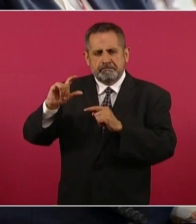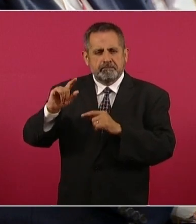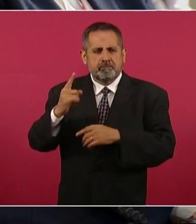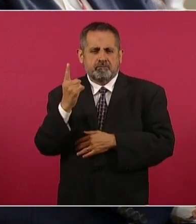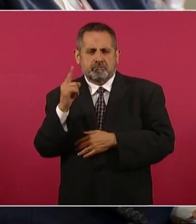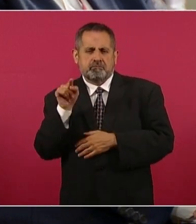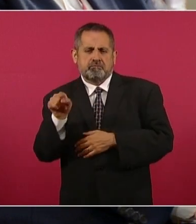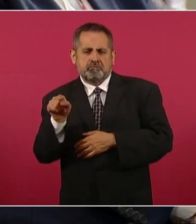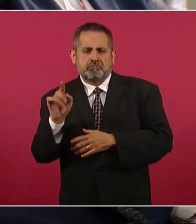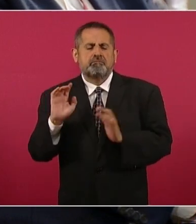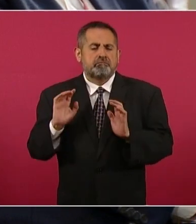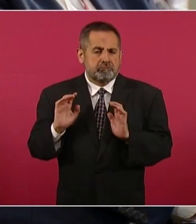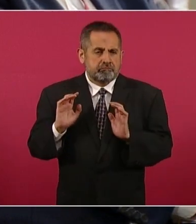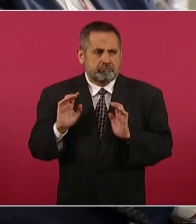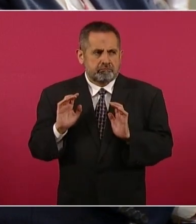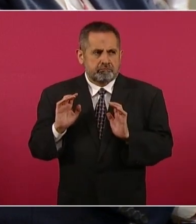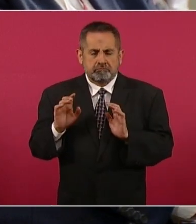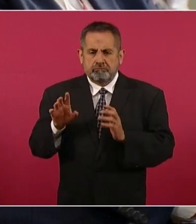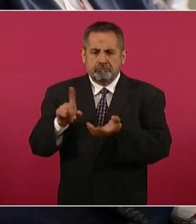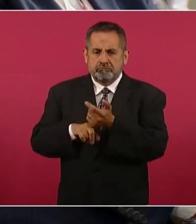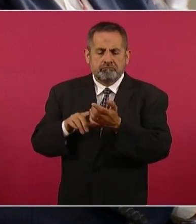en un punto y a nivel